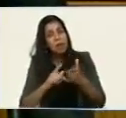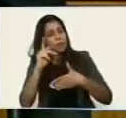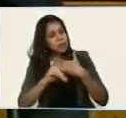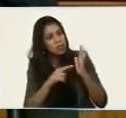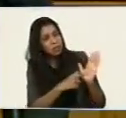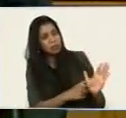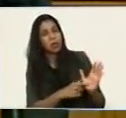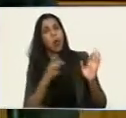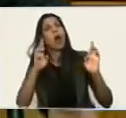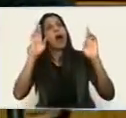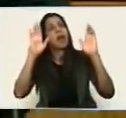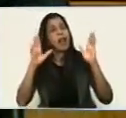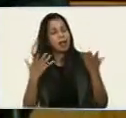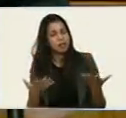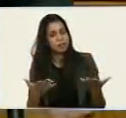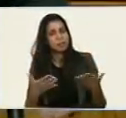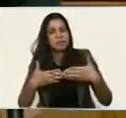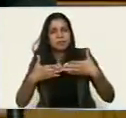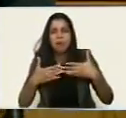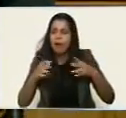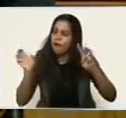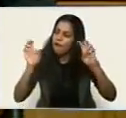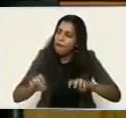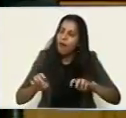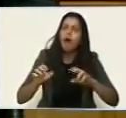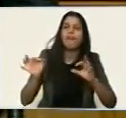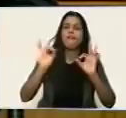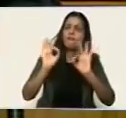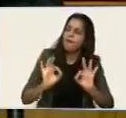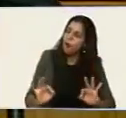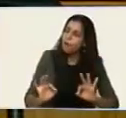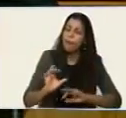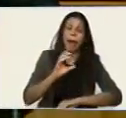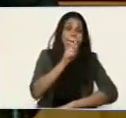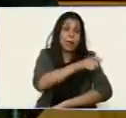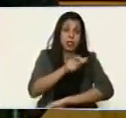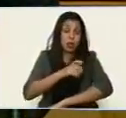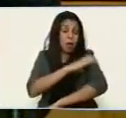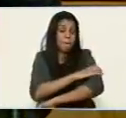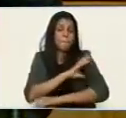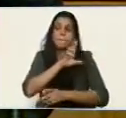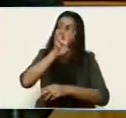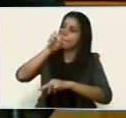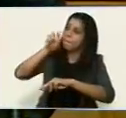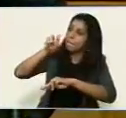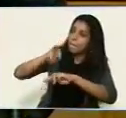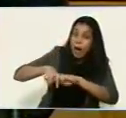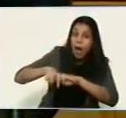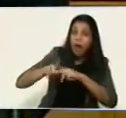Ojalá sirva para eso, para abrir canales con alguna gente que esté dispuesta a participar